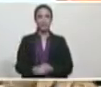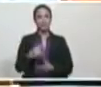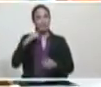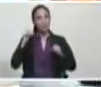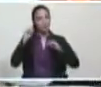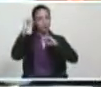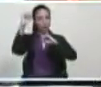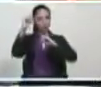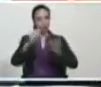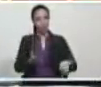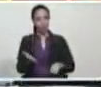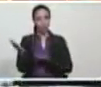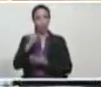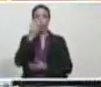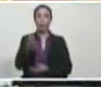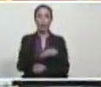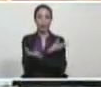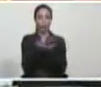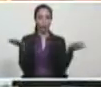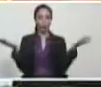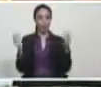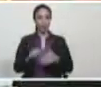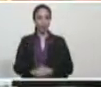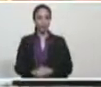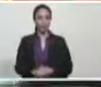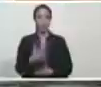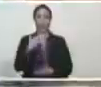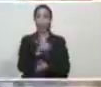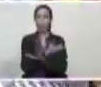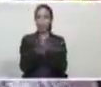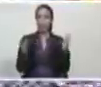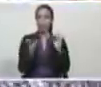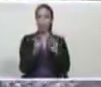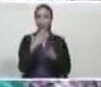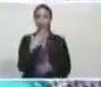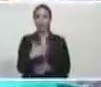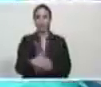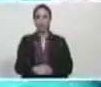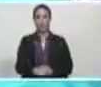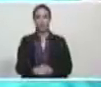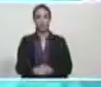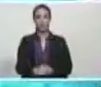venceremos, venceremos! Buenas tardes a Venezuela. Gracias, muchas gracias.